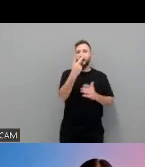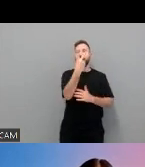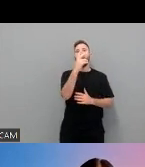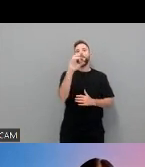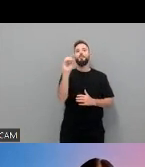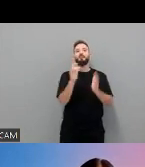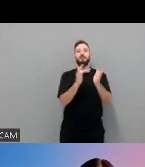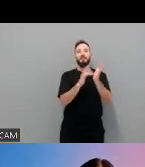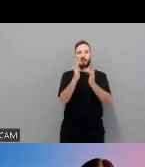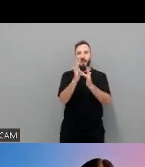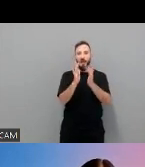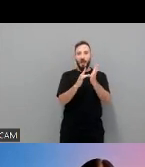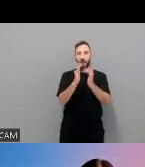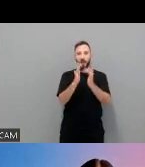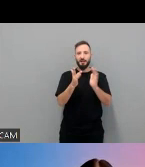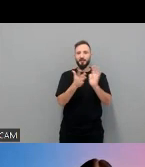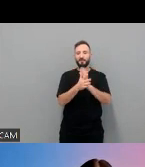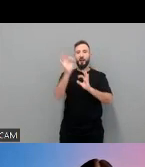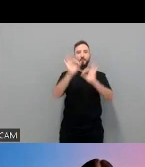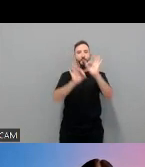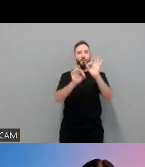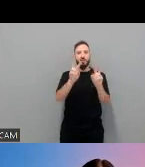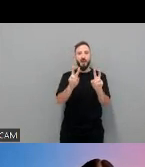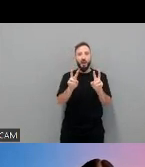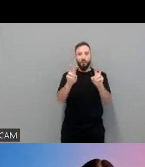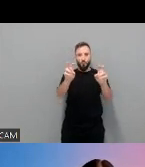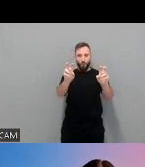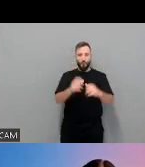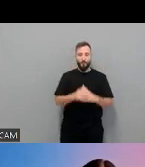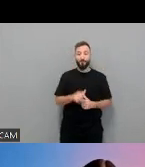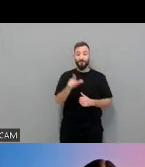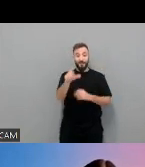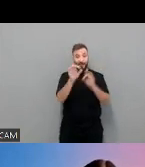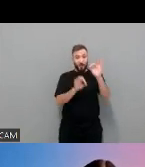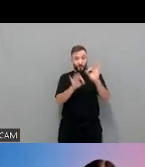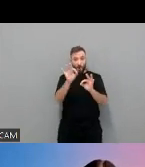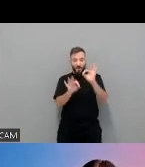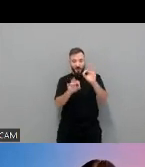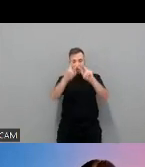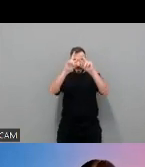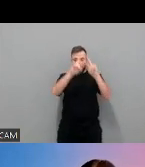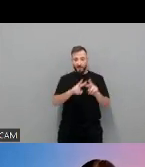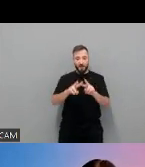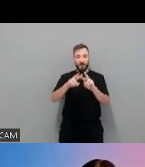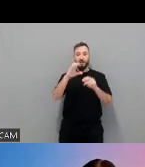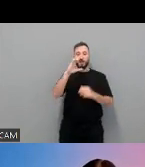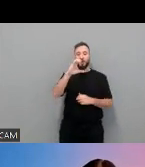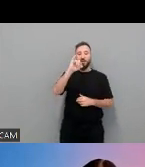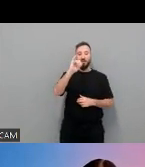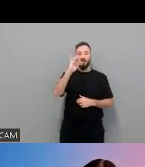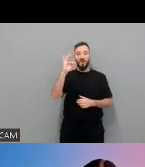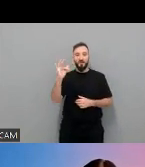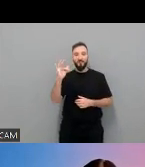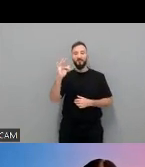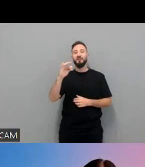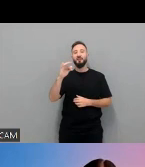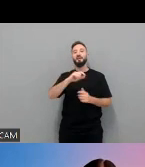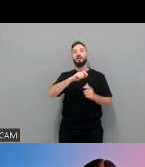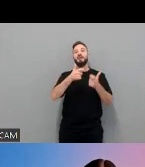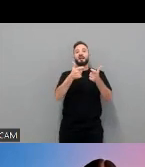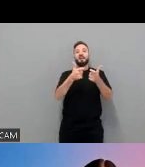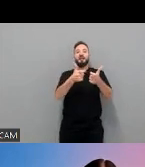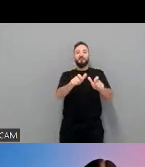se aplica este nuevo baremo. Este nuevo baremo está basado en la CIF, en la Clasificación Internacional